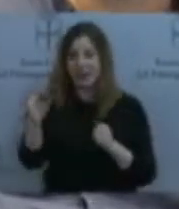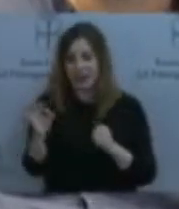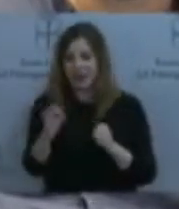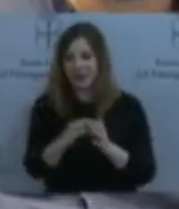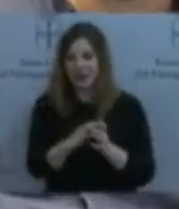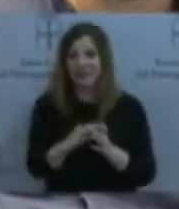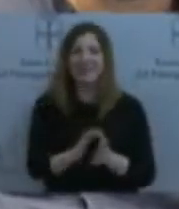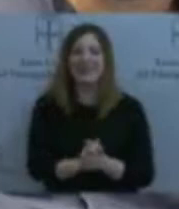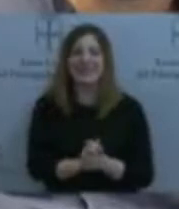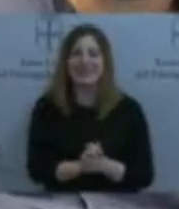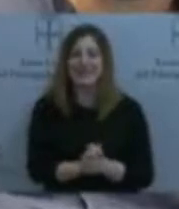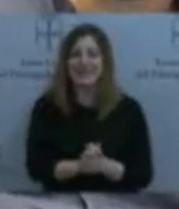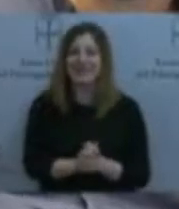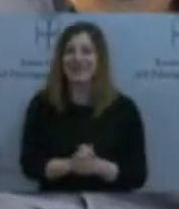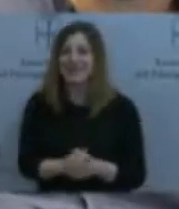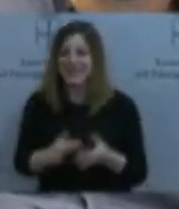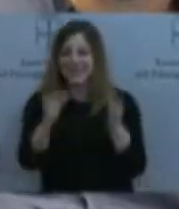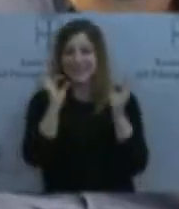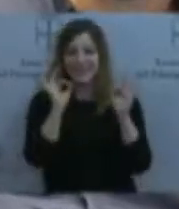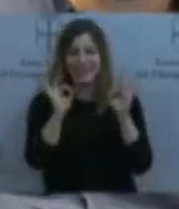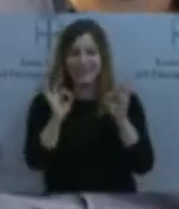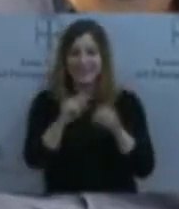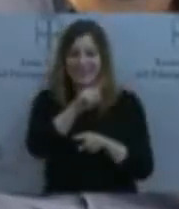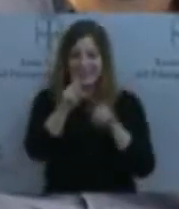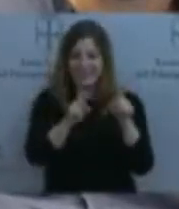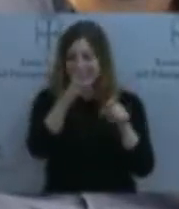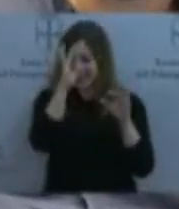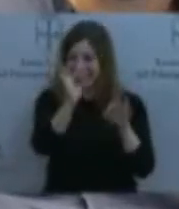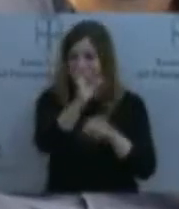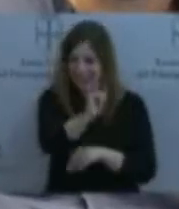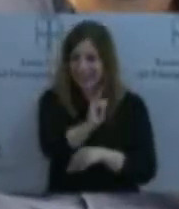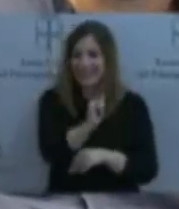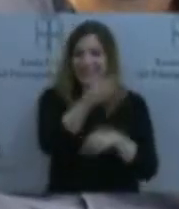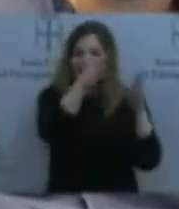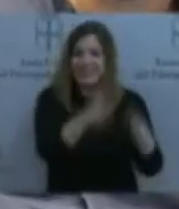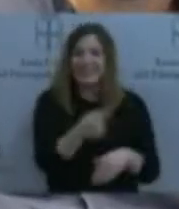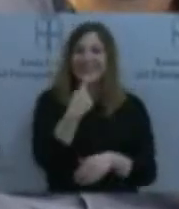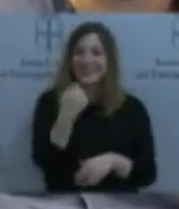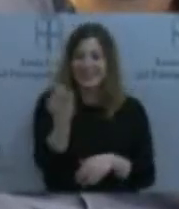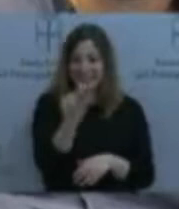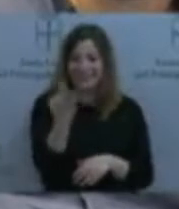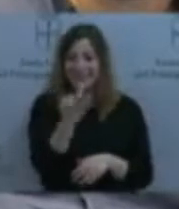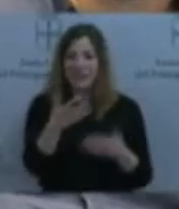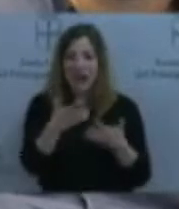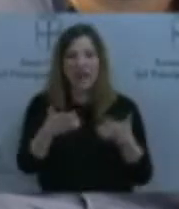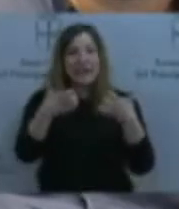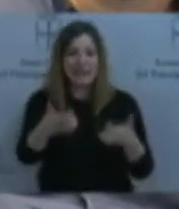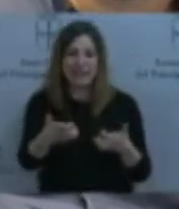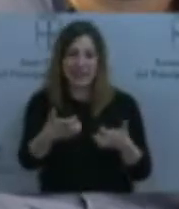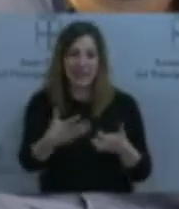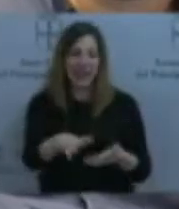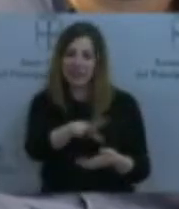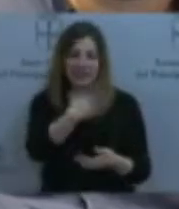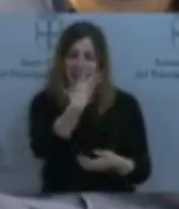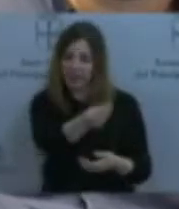Evidentemente la pregunta tiene un sentido y usted, como digo, se ha ceñido a la literalidad entendiendo de sobra por dónde iba, porque es una cuestión que le llevo planteando